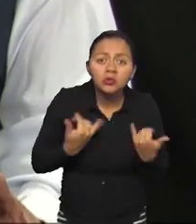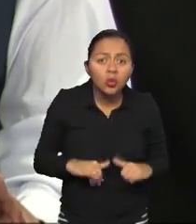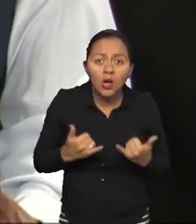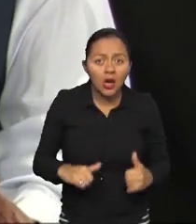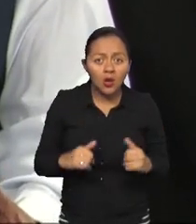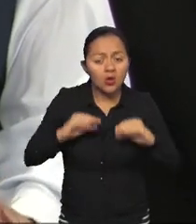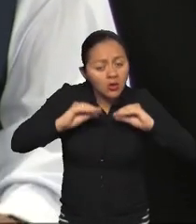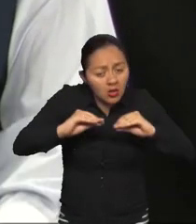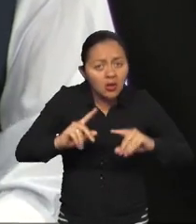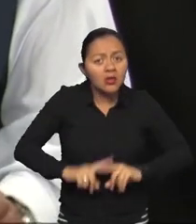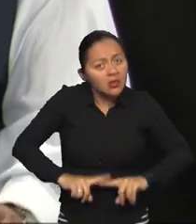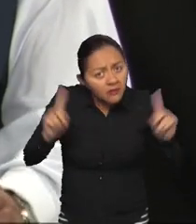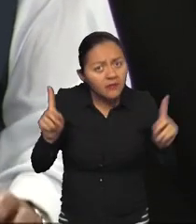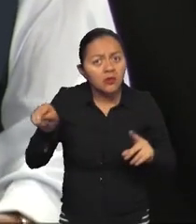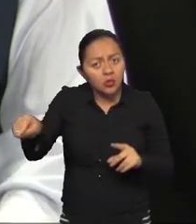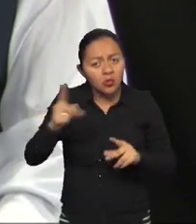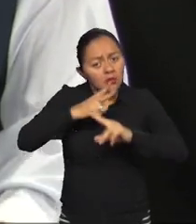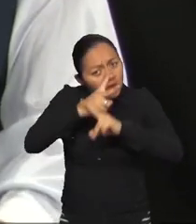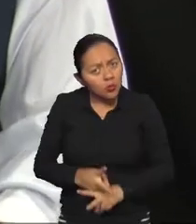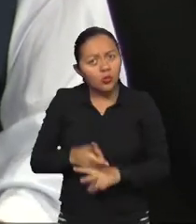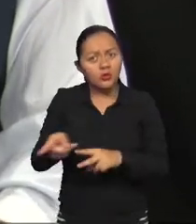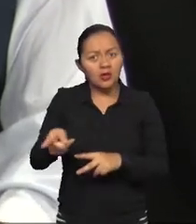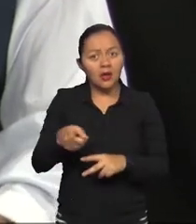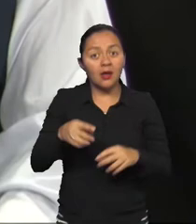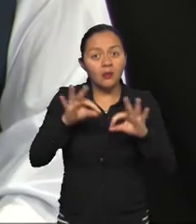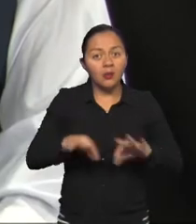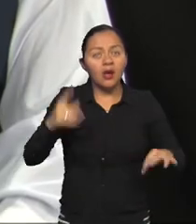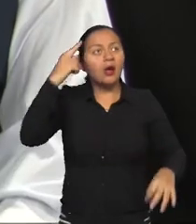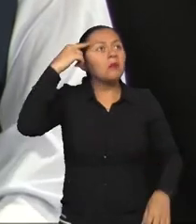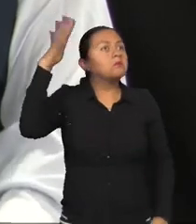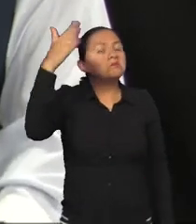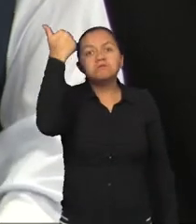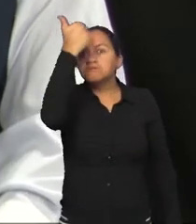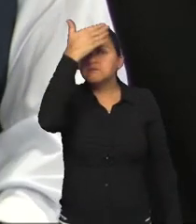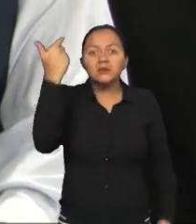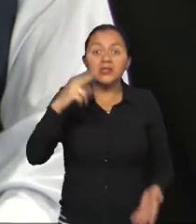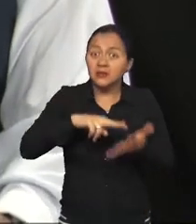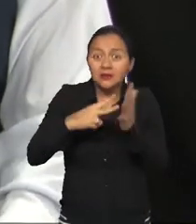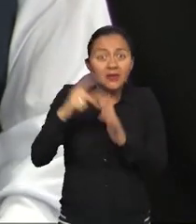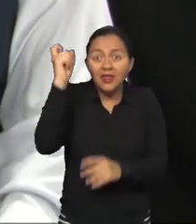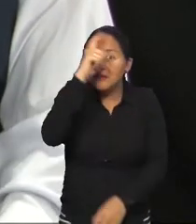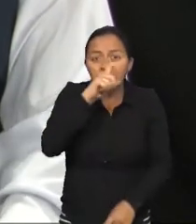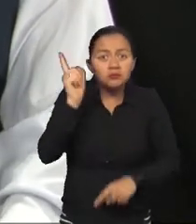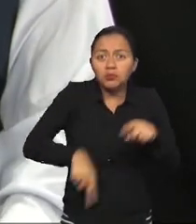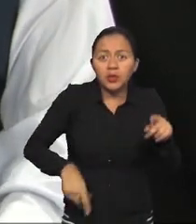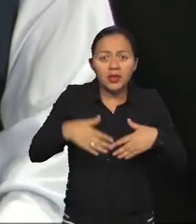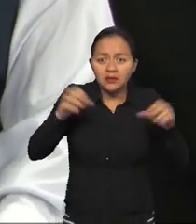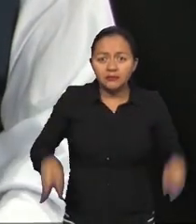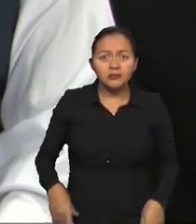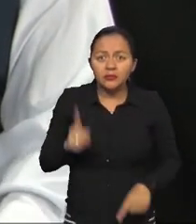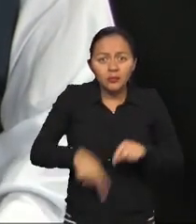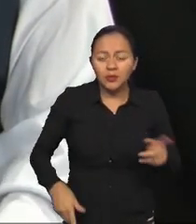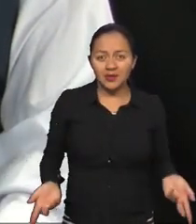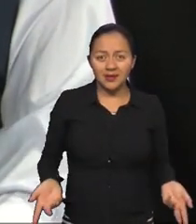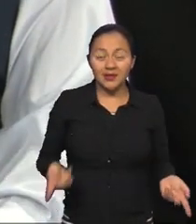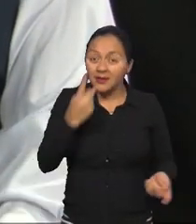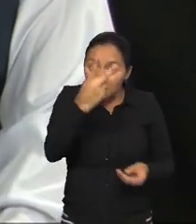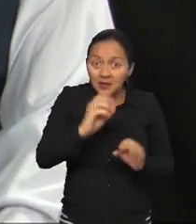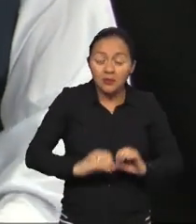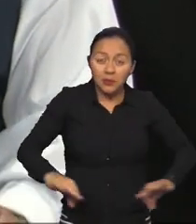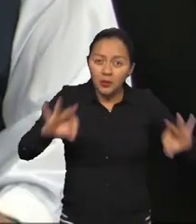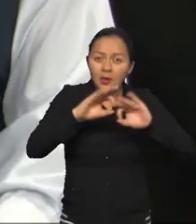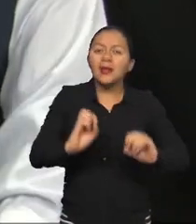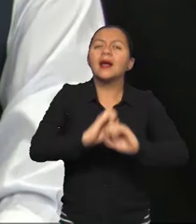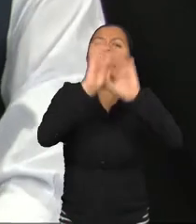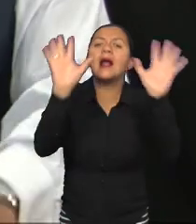la realidad es diferente después de un tiempo y queda ya con una cicatriz que es muy difícil curar. Lo importante es